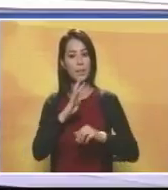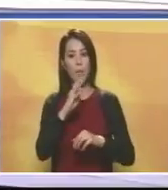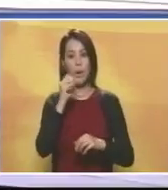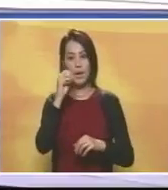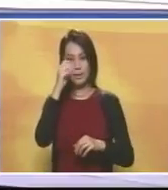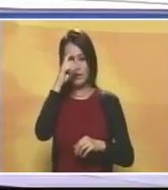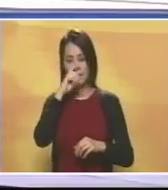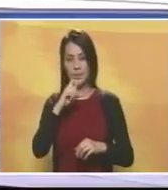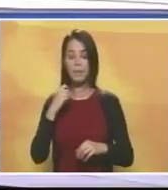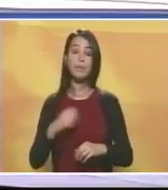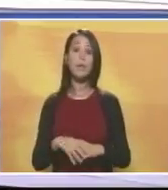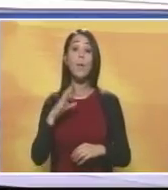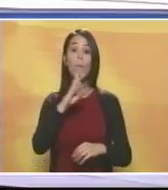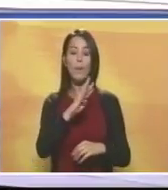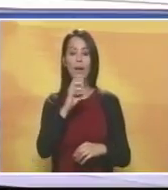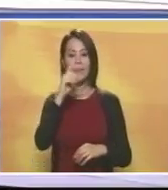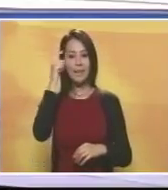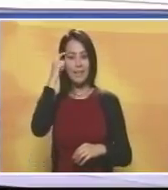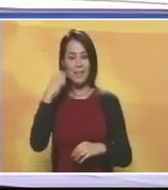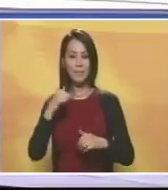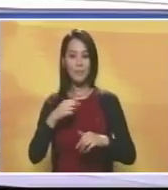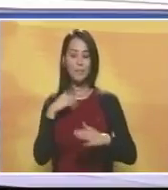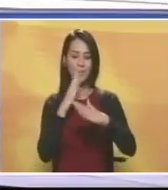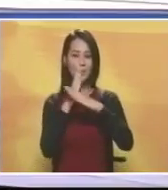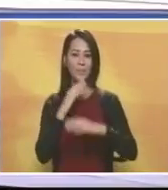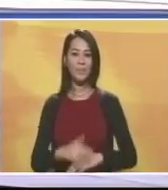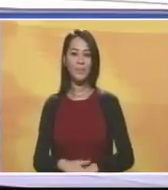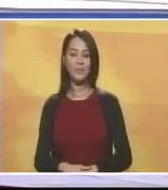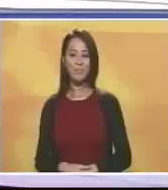cuaresma. Así es. En minuto venimos con más información.